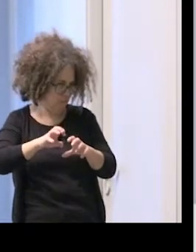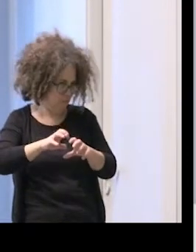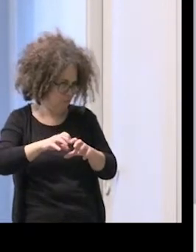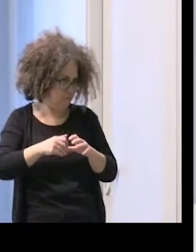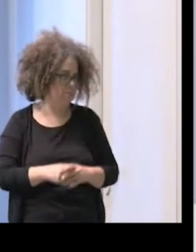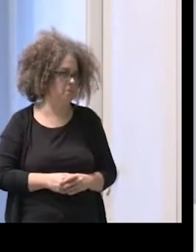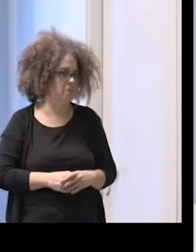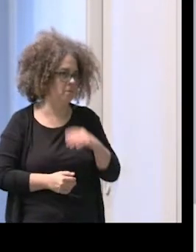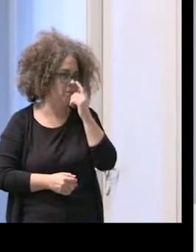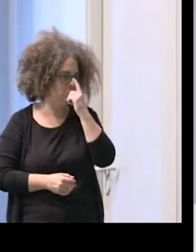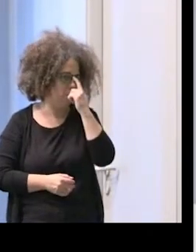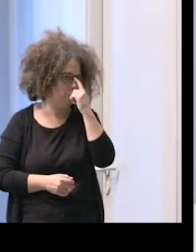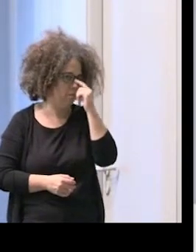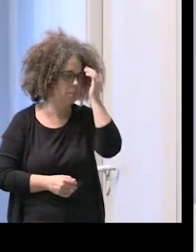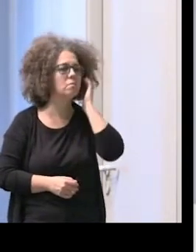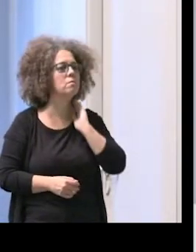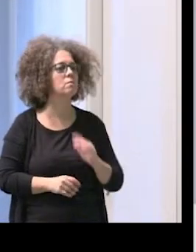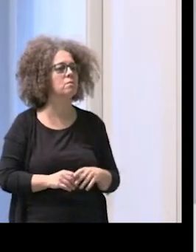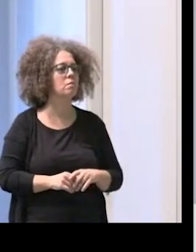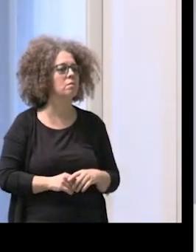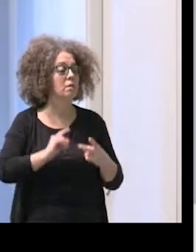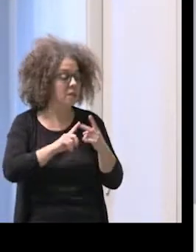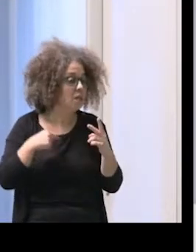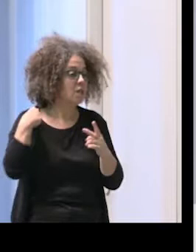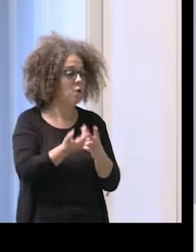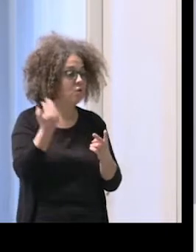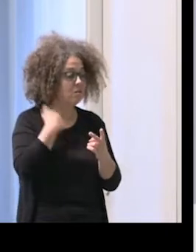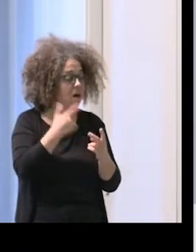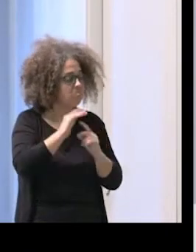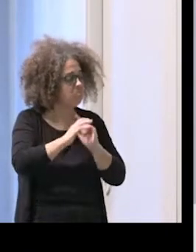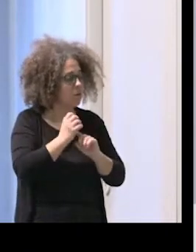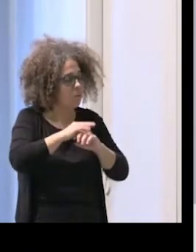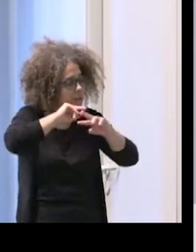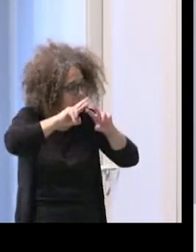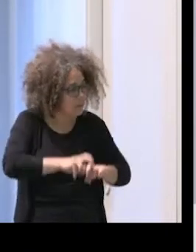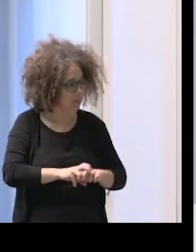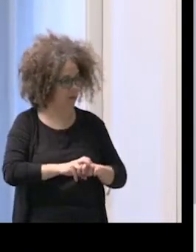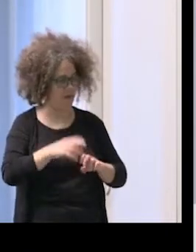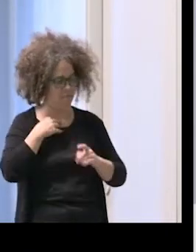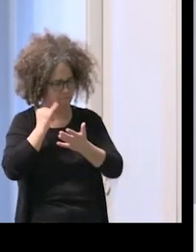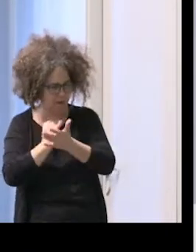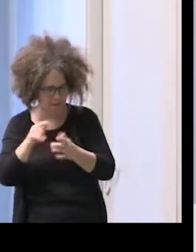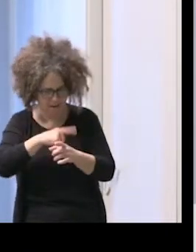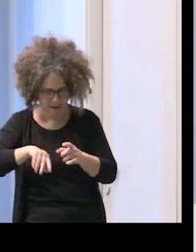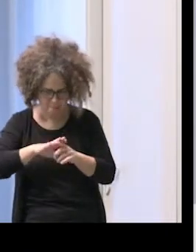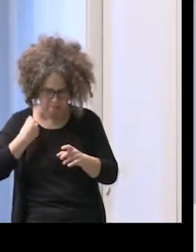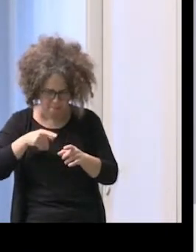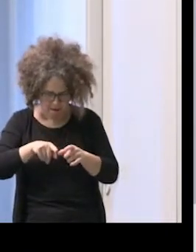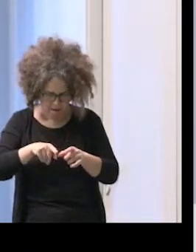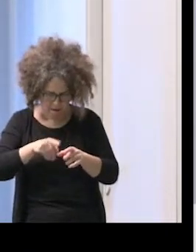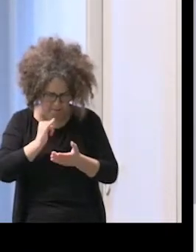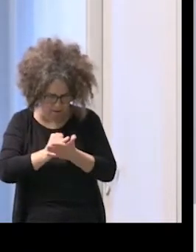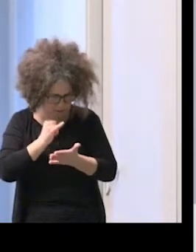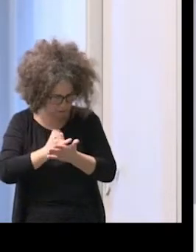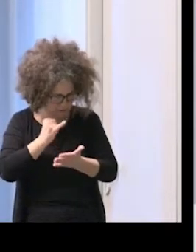través de experimentar e investigar con estas células, poderlas diferenciar en neuronas y